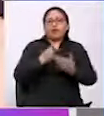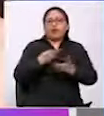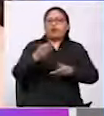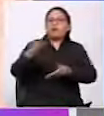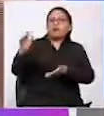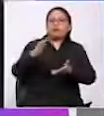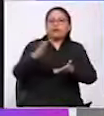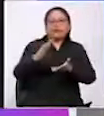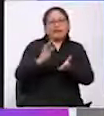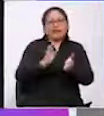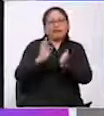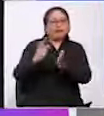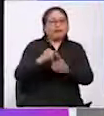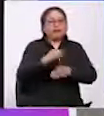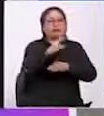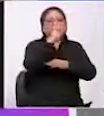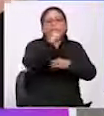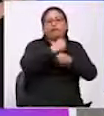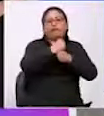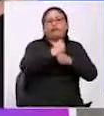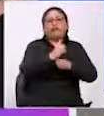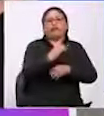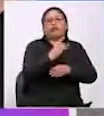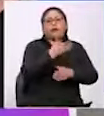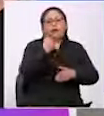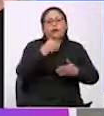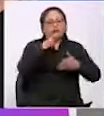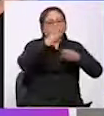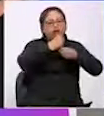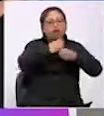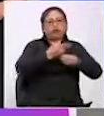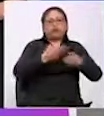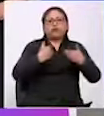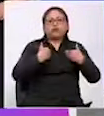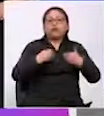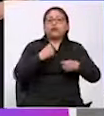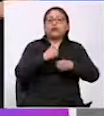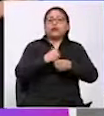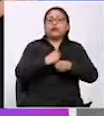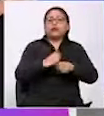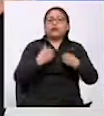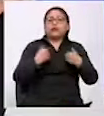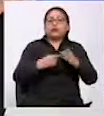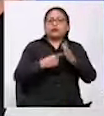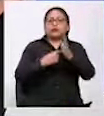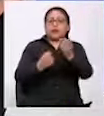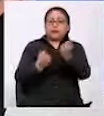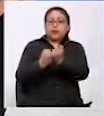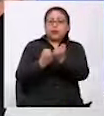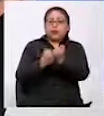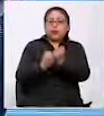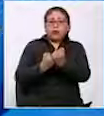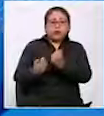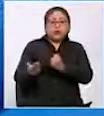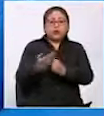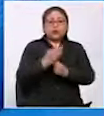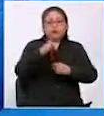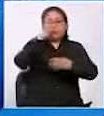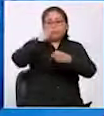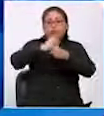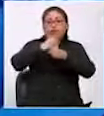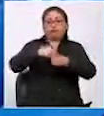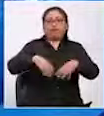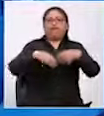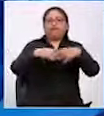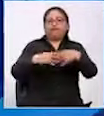Muchísimas gracias, les agradecemos por su visita y esto también es parte del trabajo que hacemos, el apoyo que tenemos hacia nuestros productores